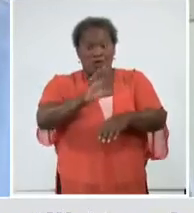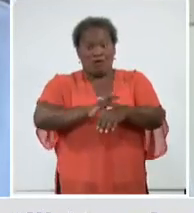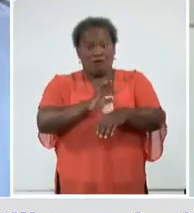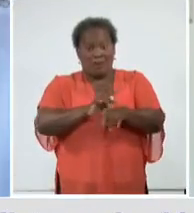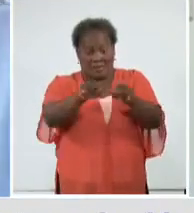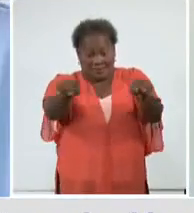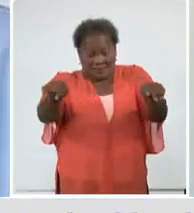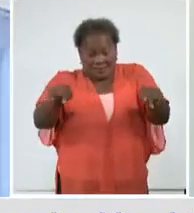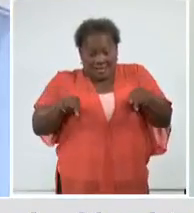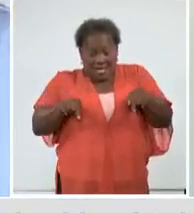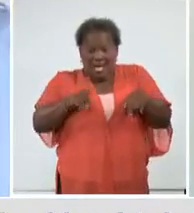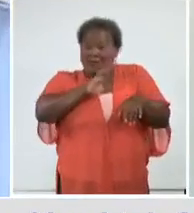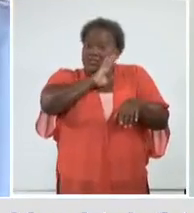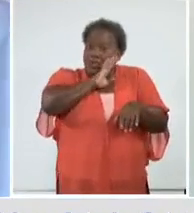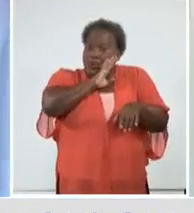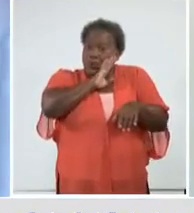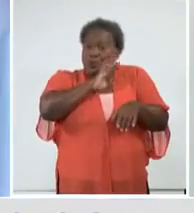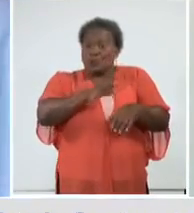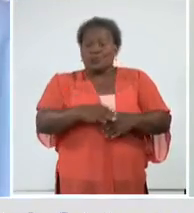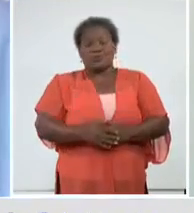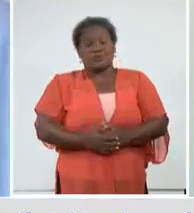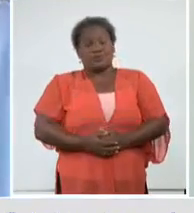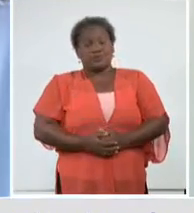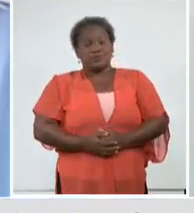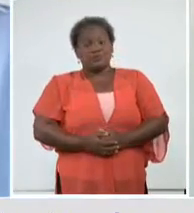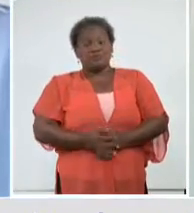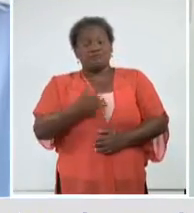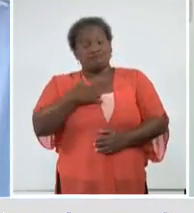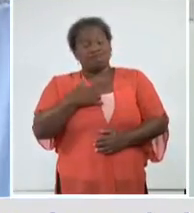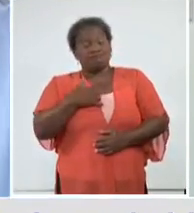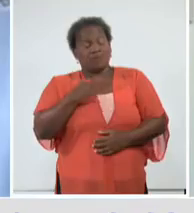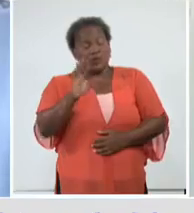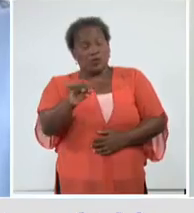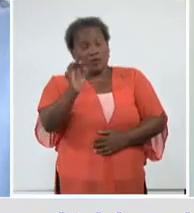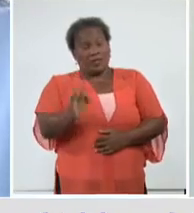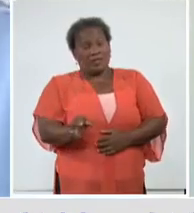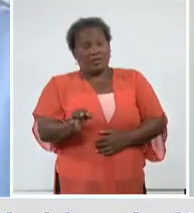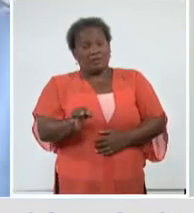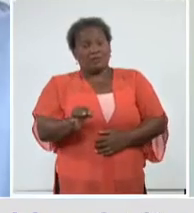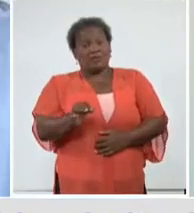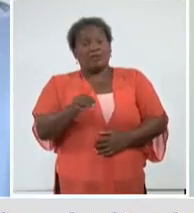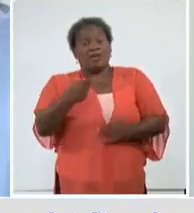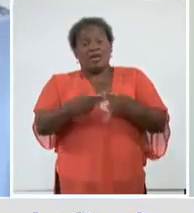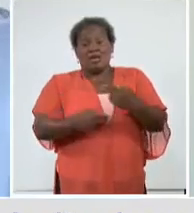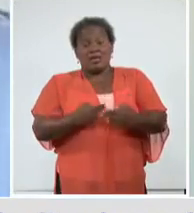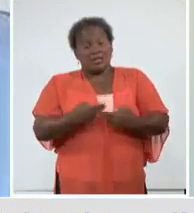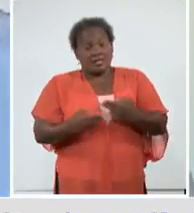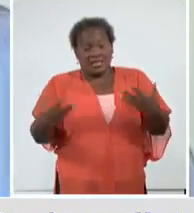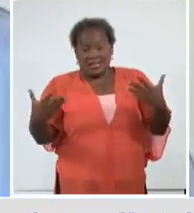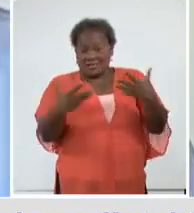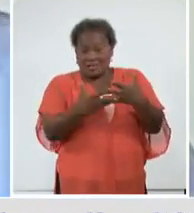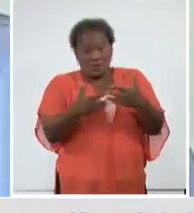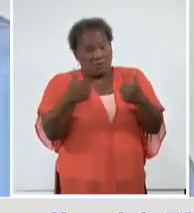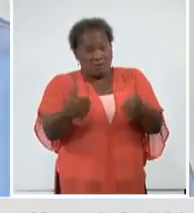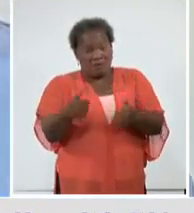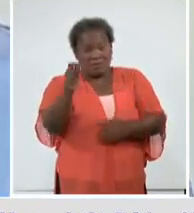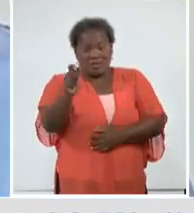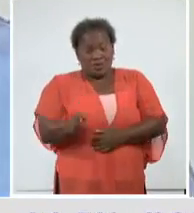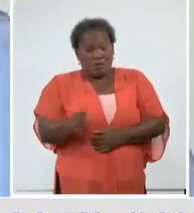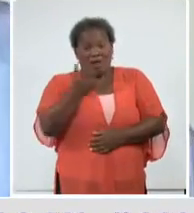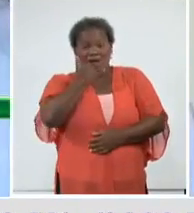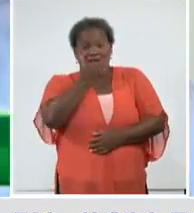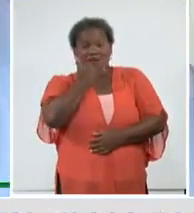habitaciones, y de verdad que es algo, hay que hacer una empatía muy grande con ellos, porque